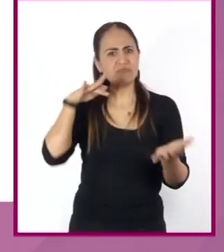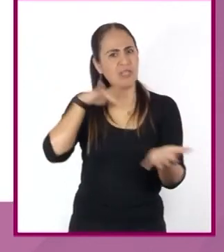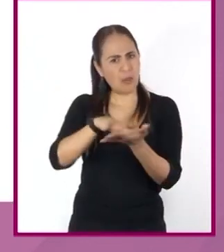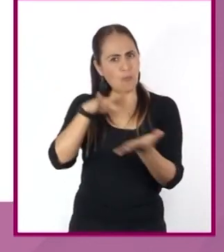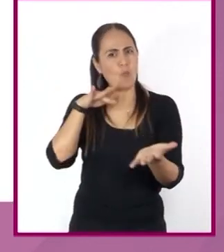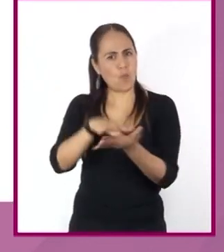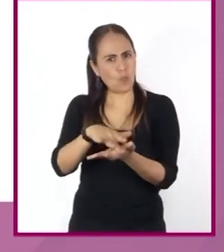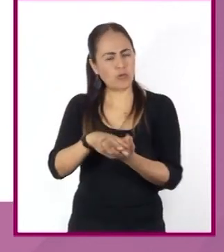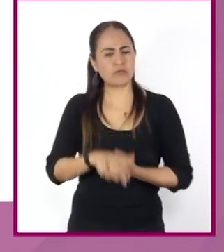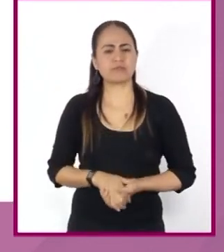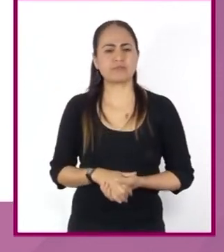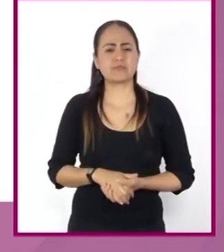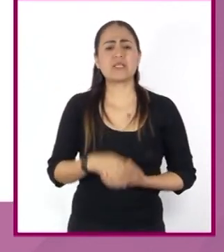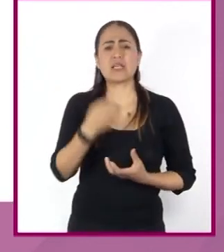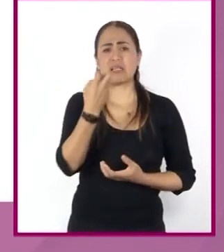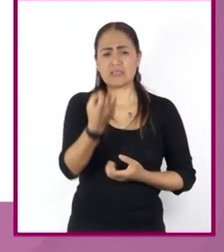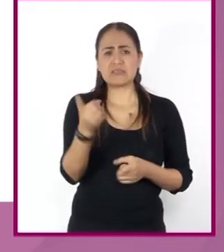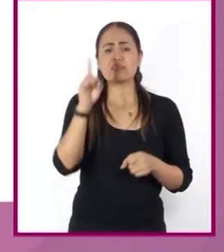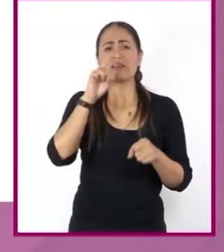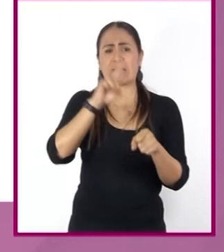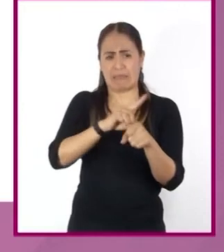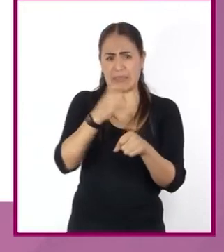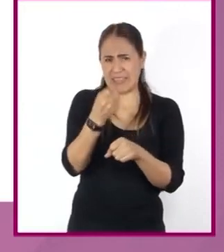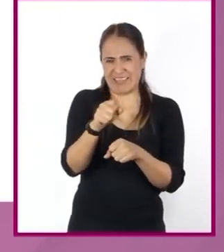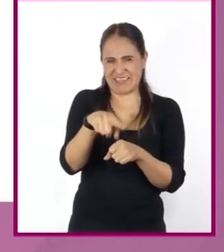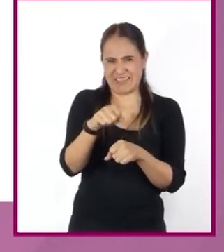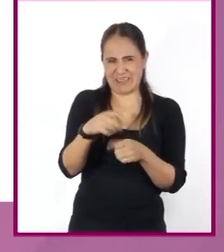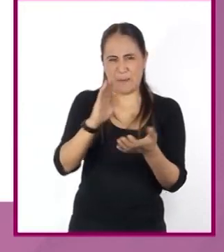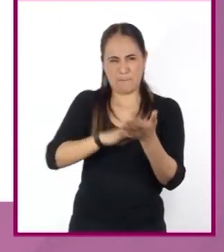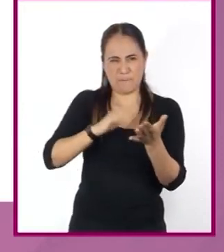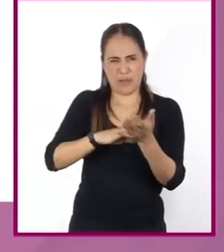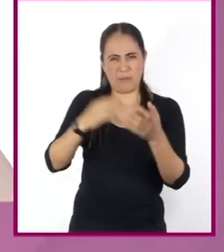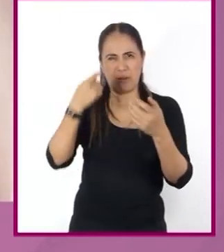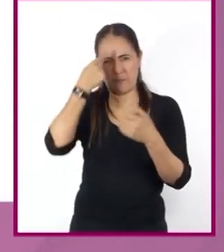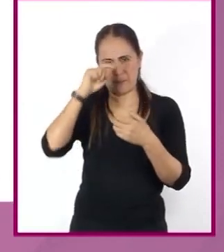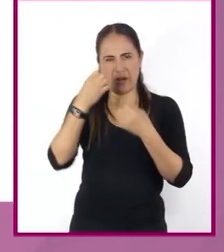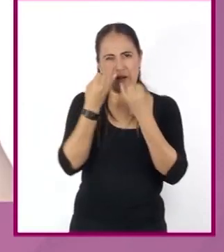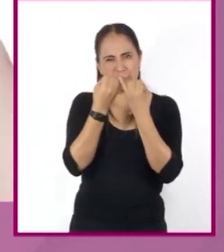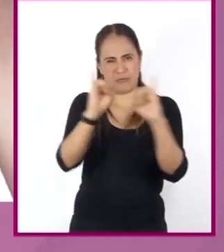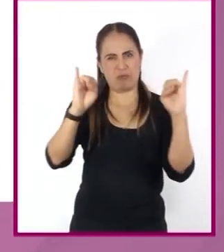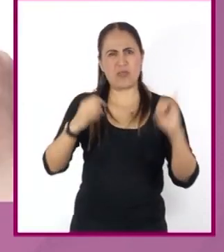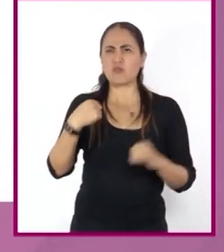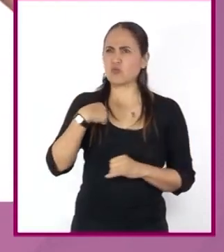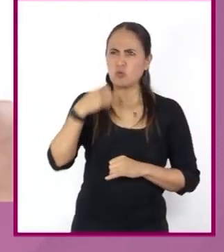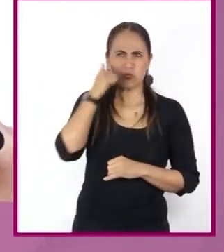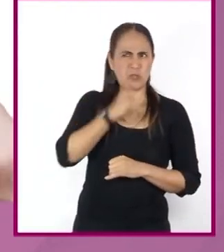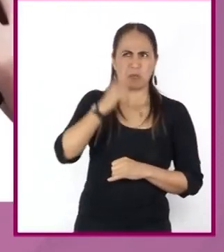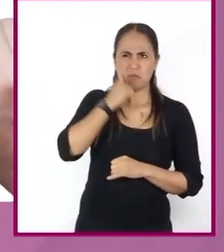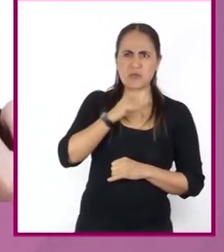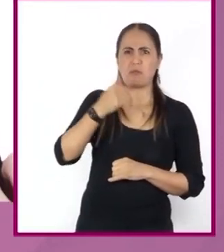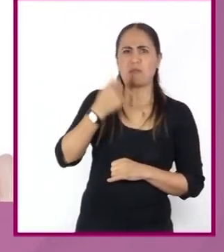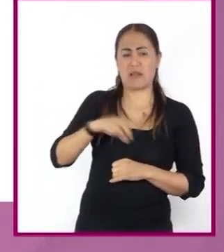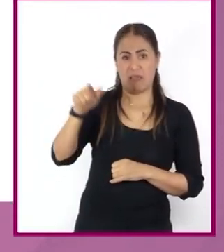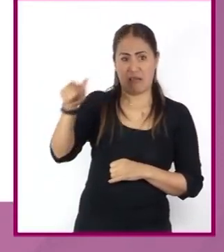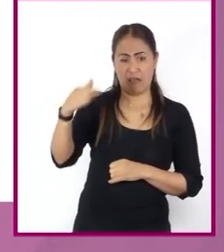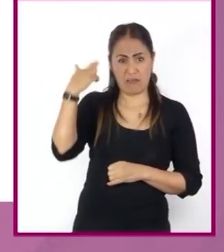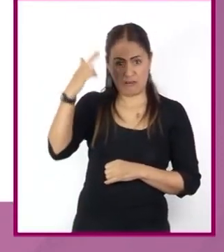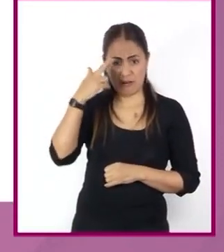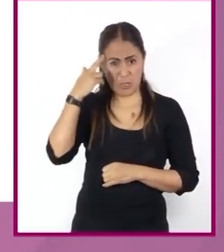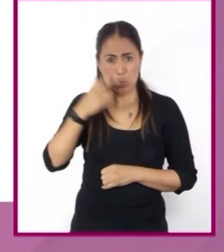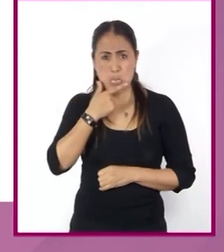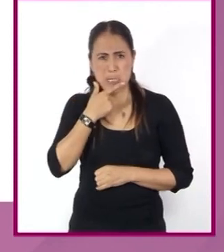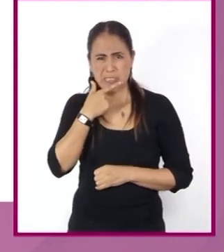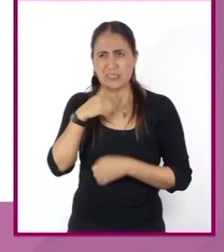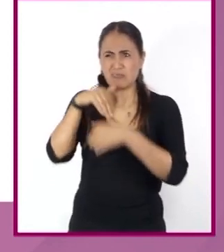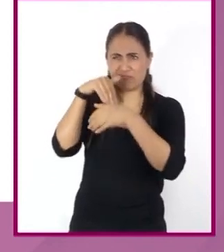ese día la Declaración de Independencia. Yo siempre estuve en contra de las medidas de la corona inglesa. Por eso, valoro mucho lo que